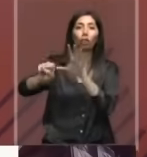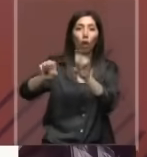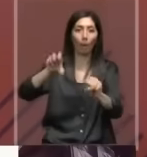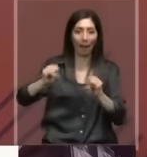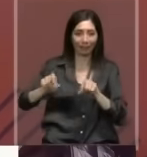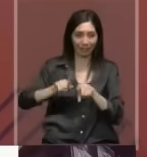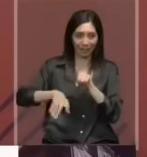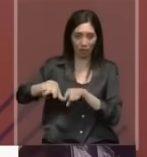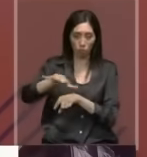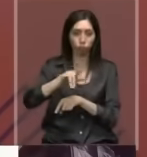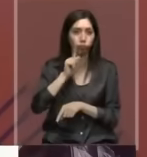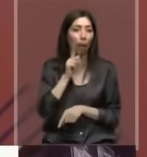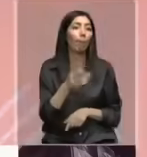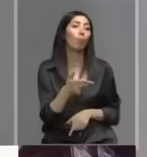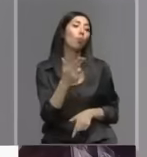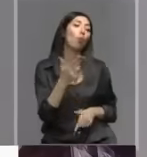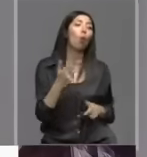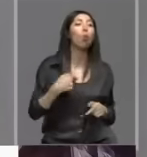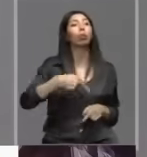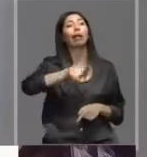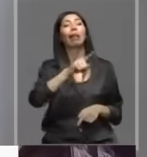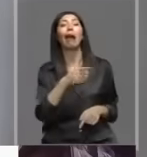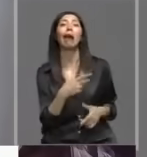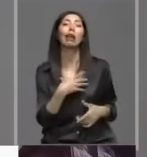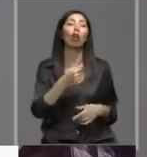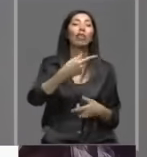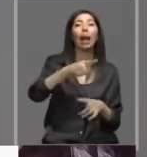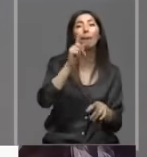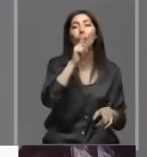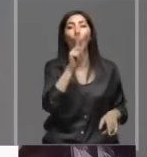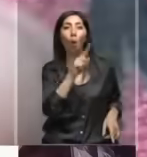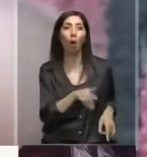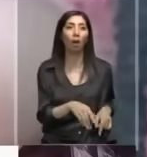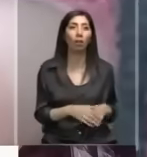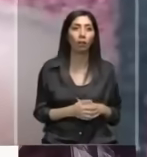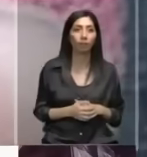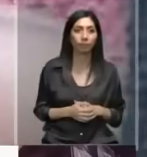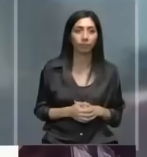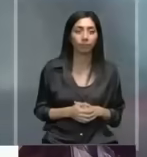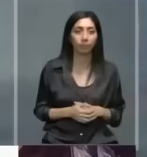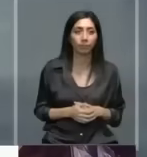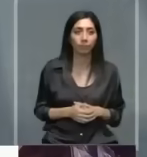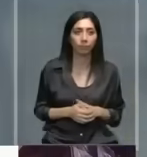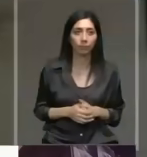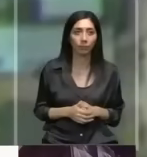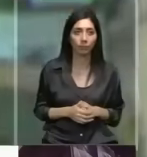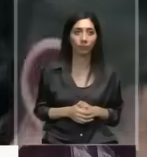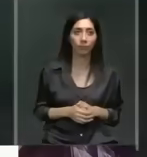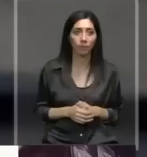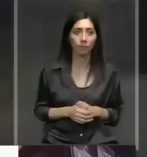Año abandonado con pistola a fuego como usted, hijos de la mara. Todos los vecinos nos estamos pasando mal.